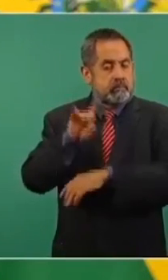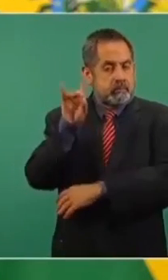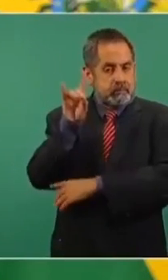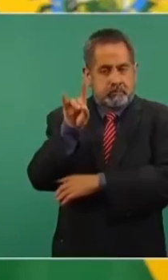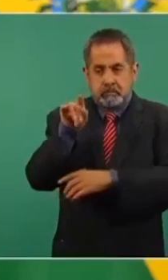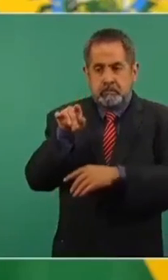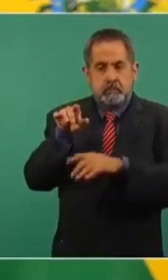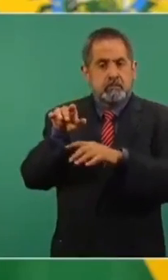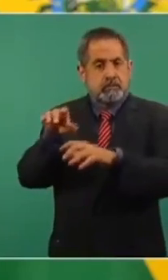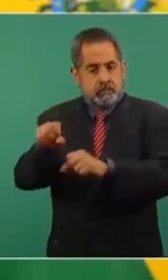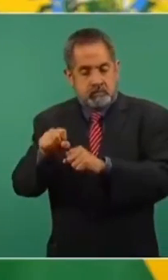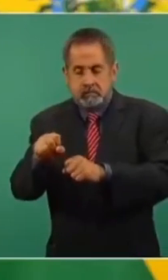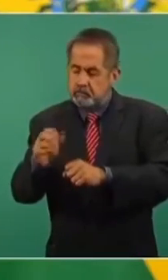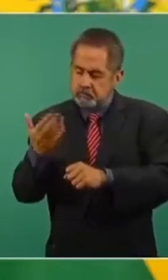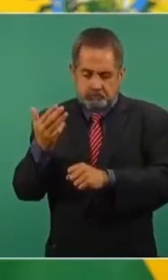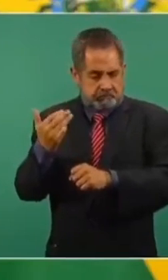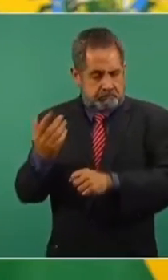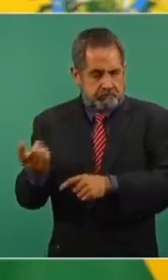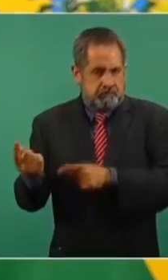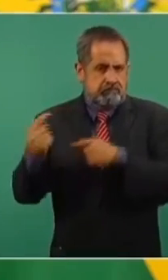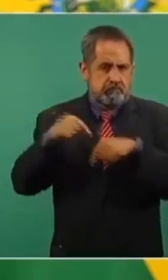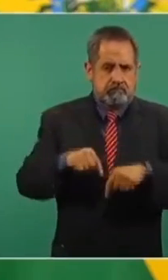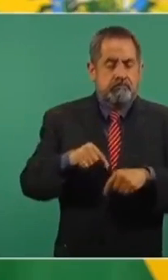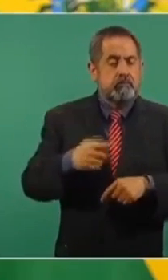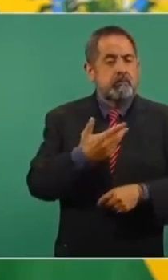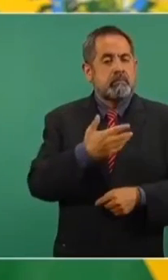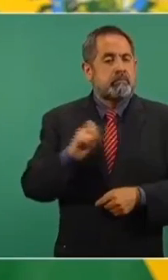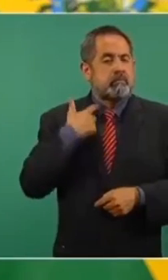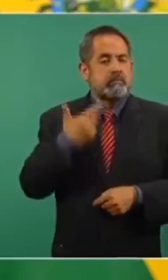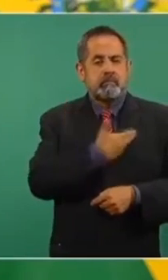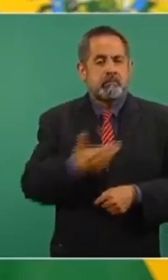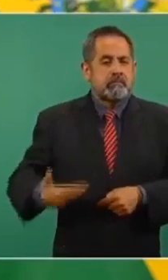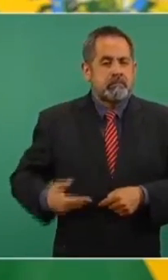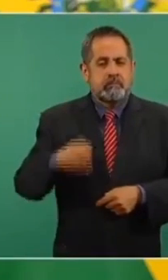para traer al presidente Evo.